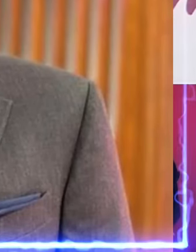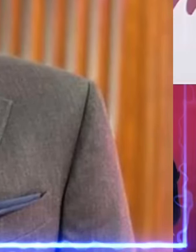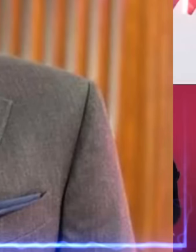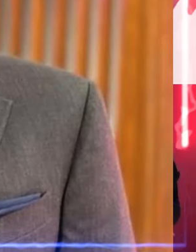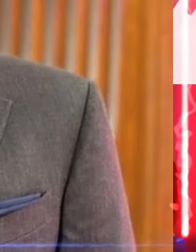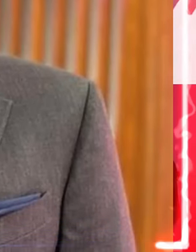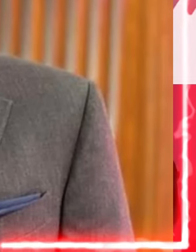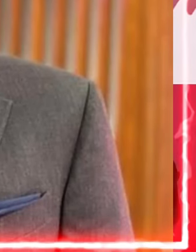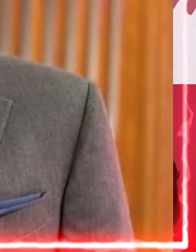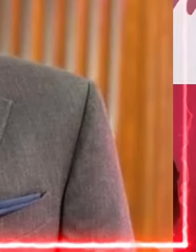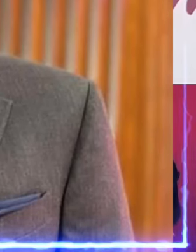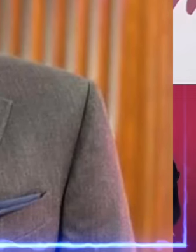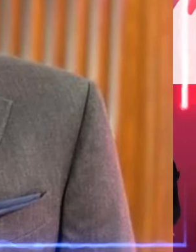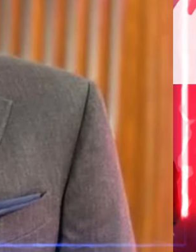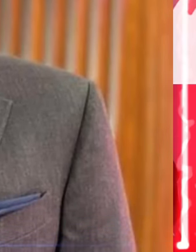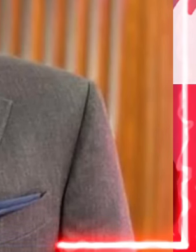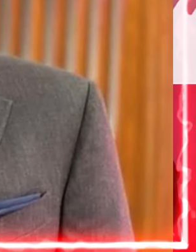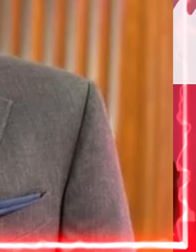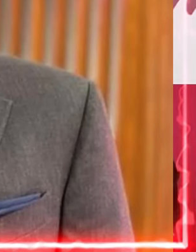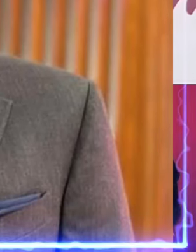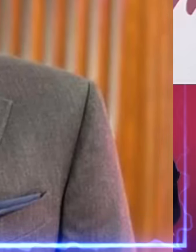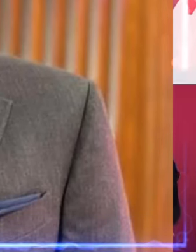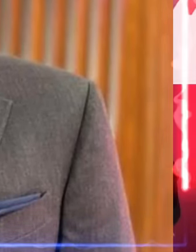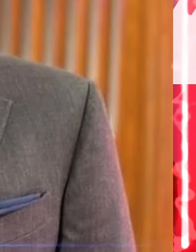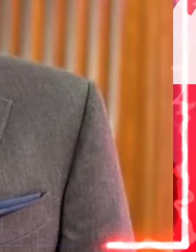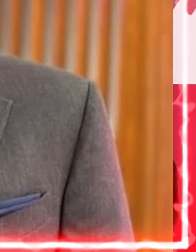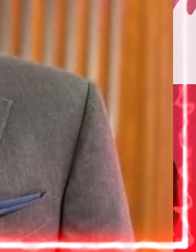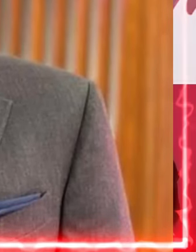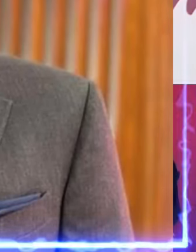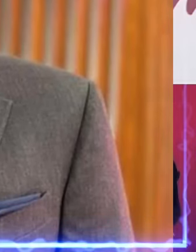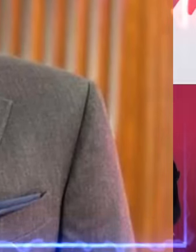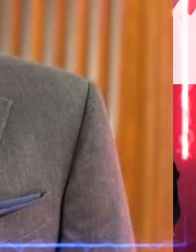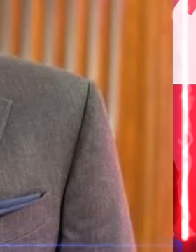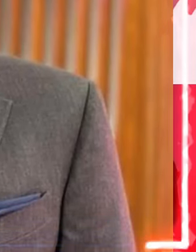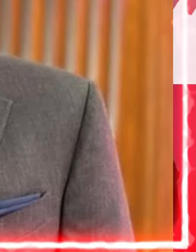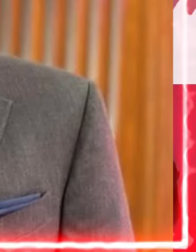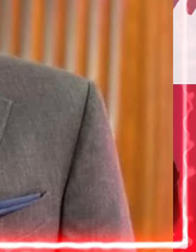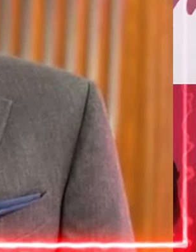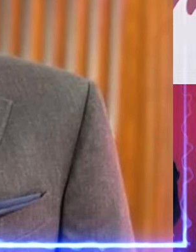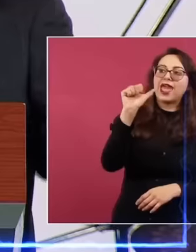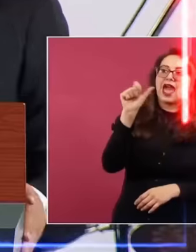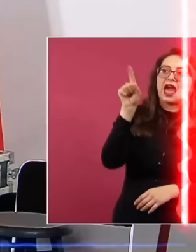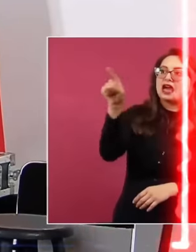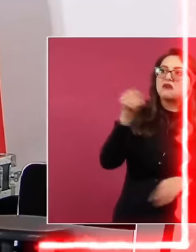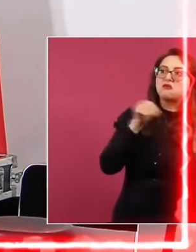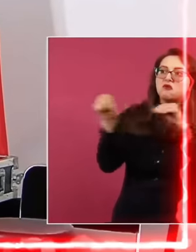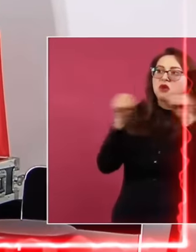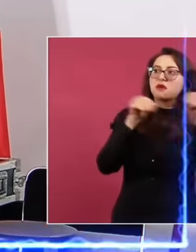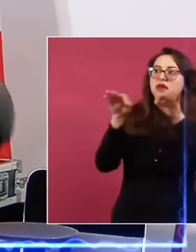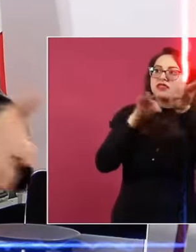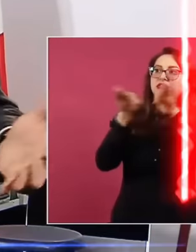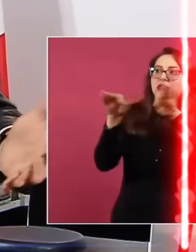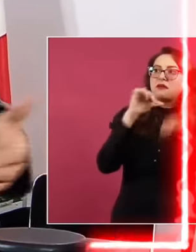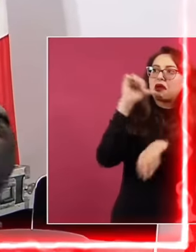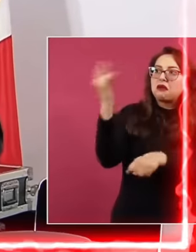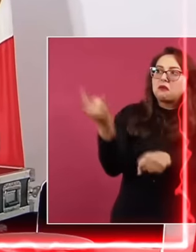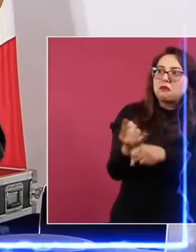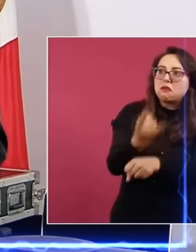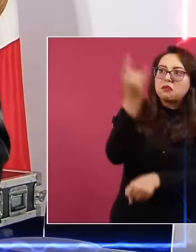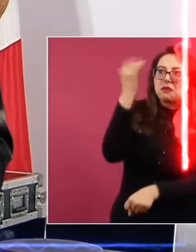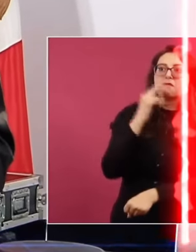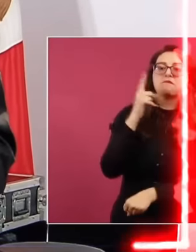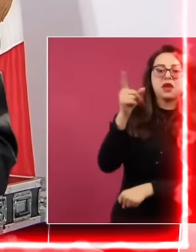mente a Carlos Loret de Mola quien seguramente de esta no se va a levantar o sea sirve para algo la